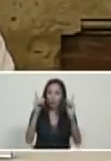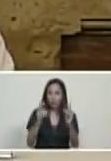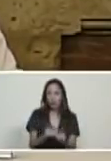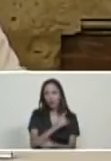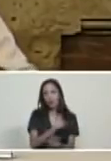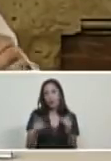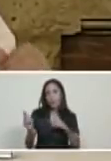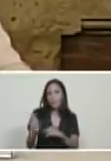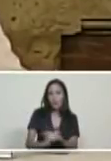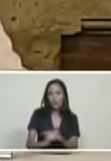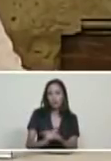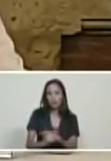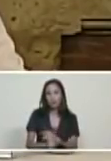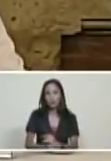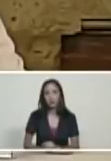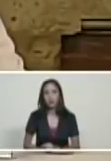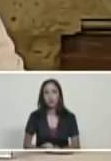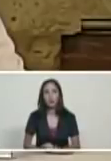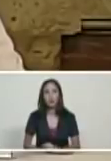mes en Petro.